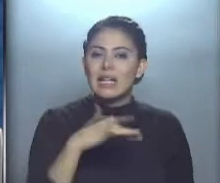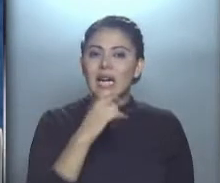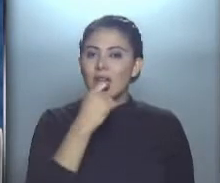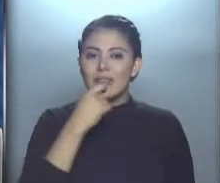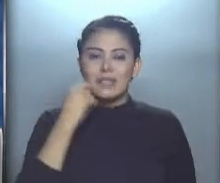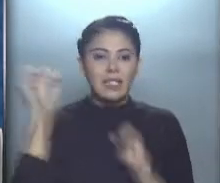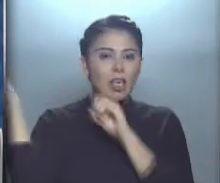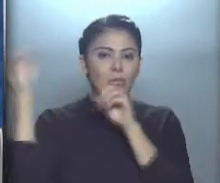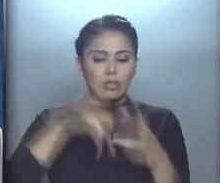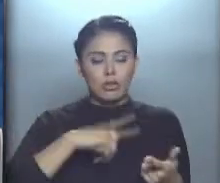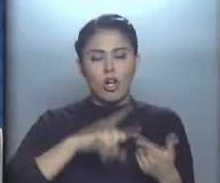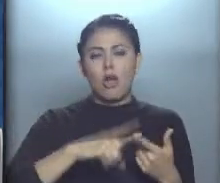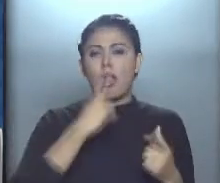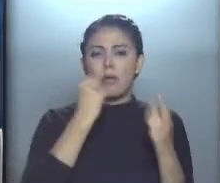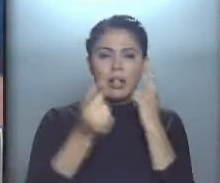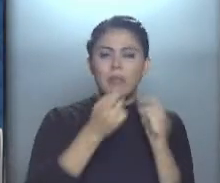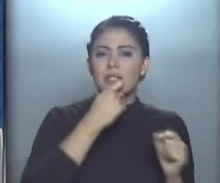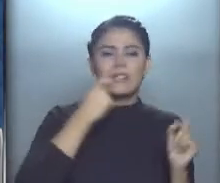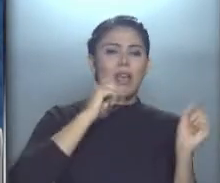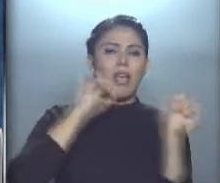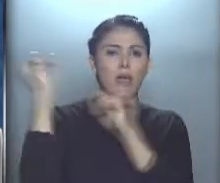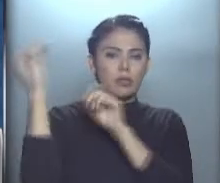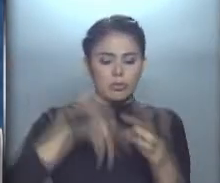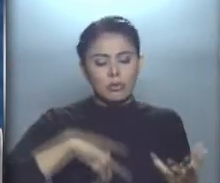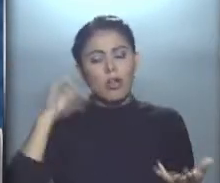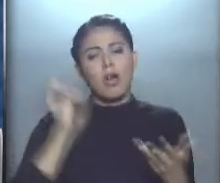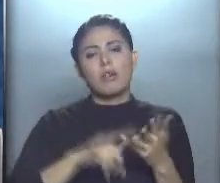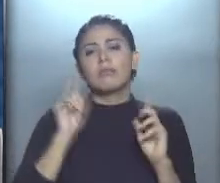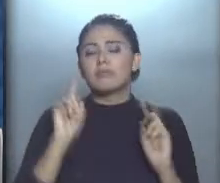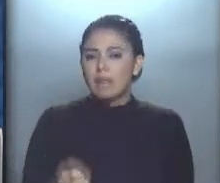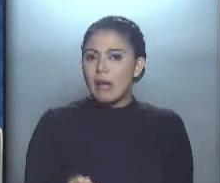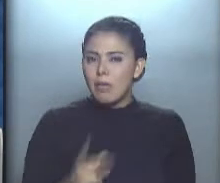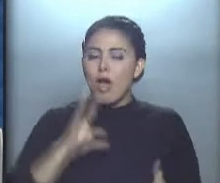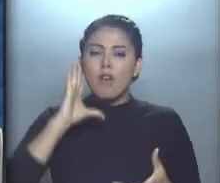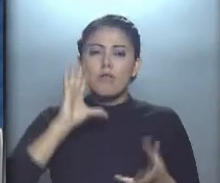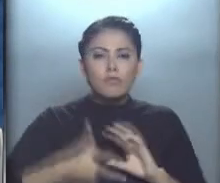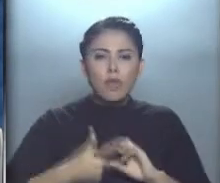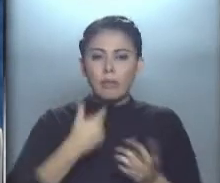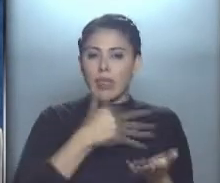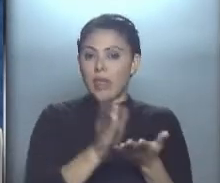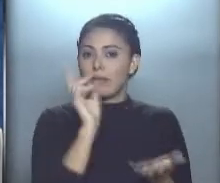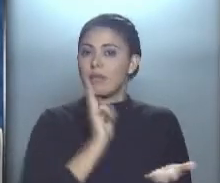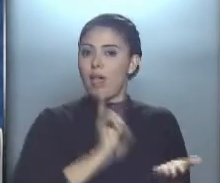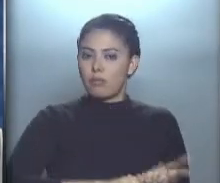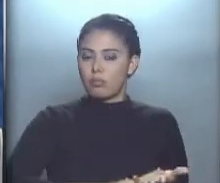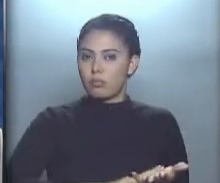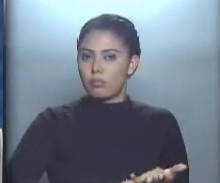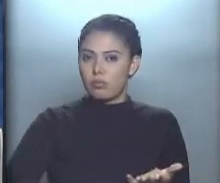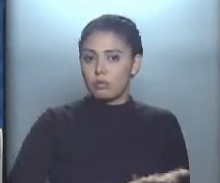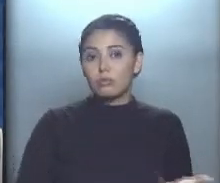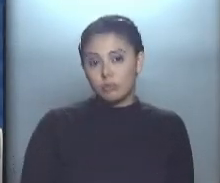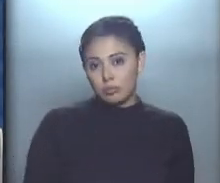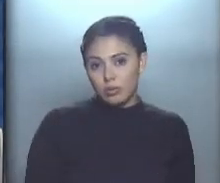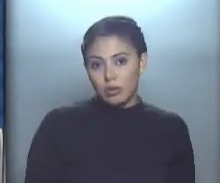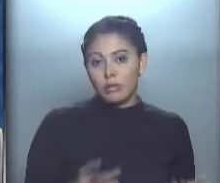nos quejamos de la subfacturación de exportaciones, nos quejamos también de los mecanismos de evasión y o de elusión